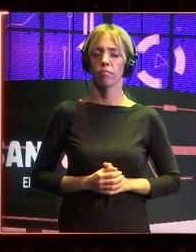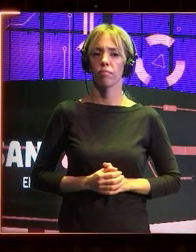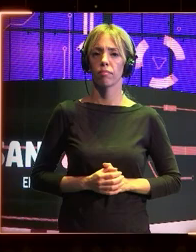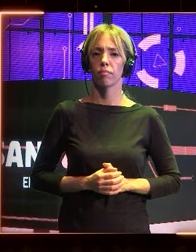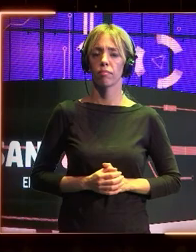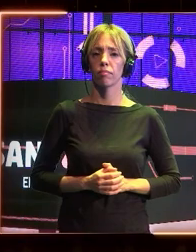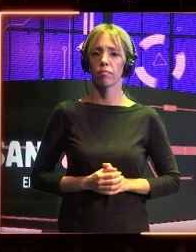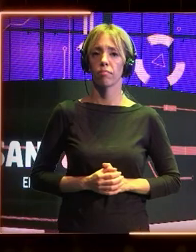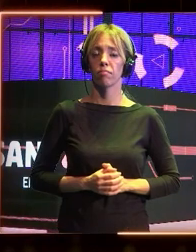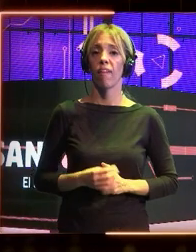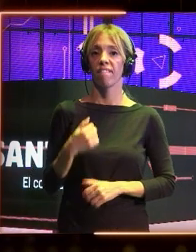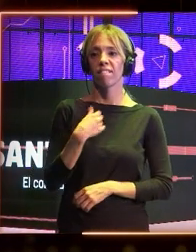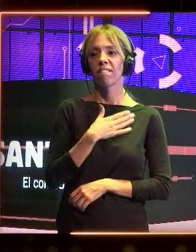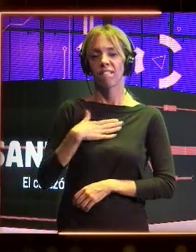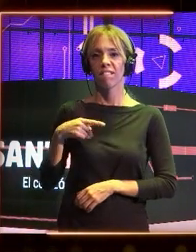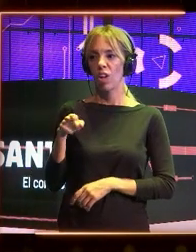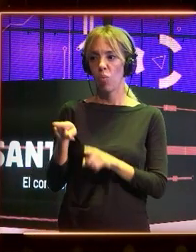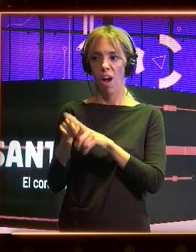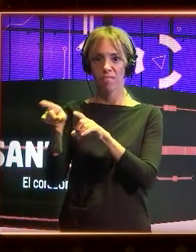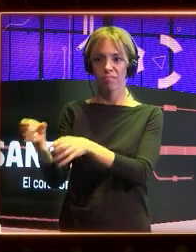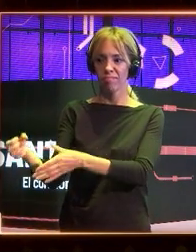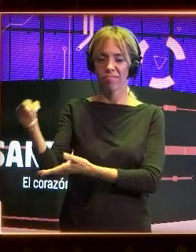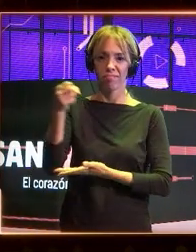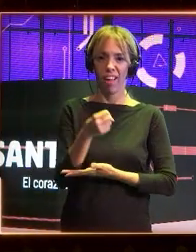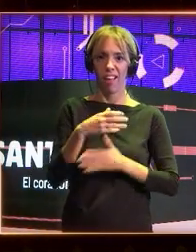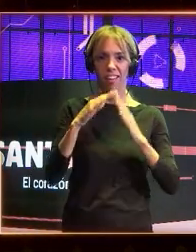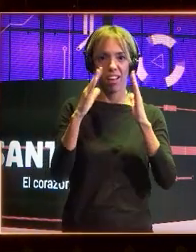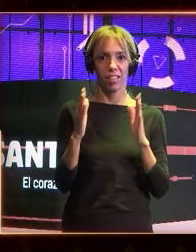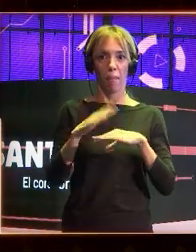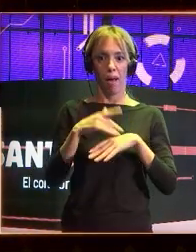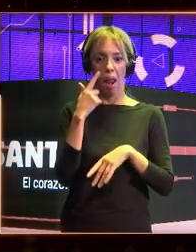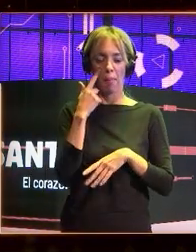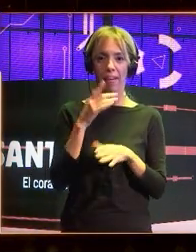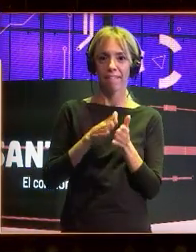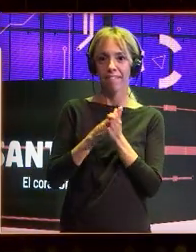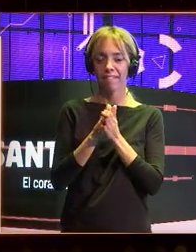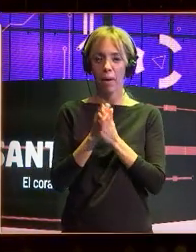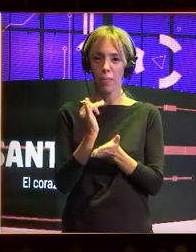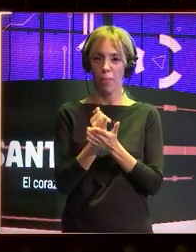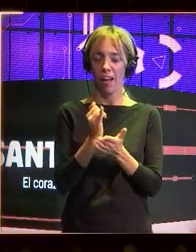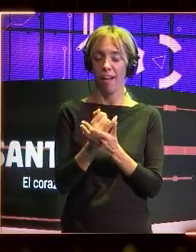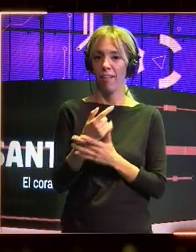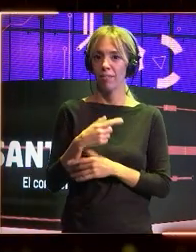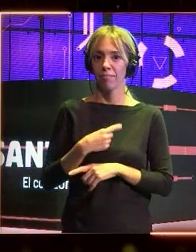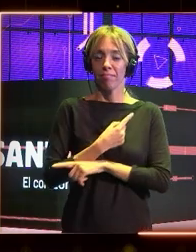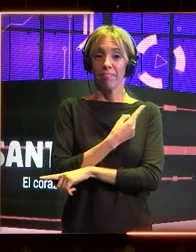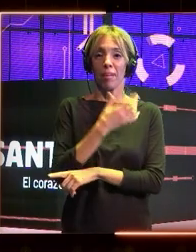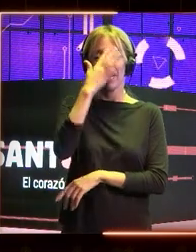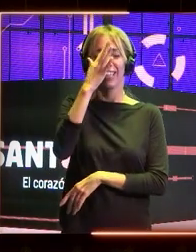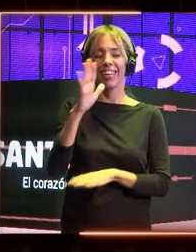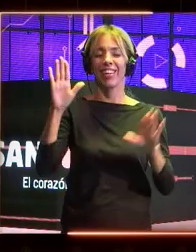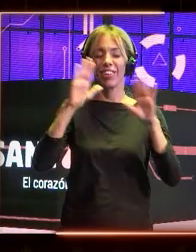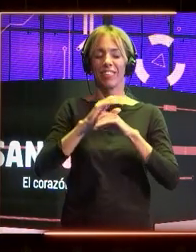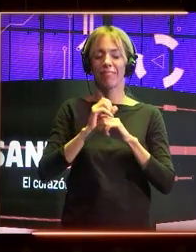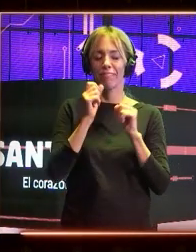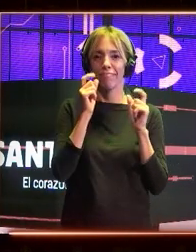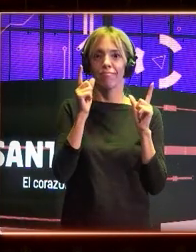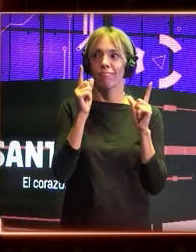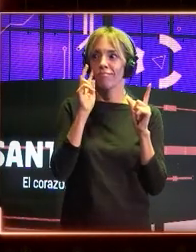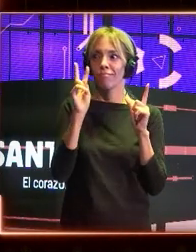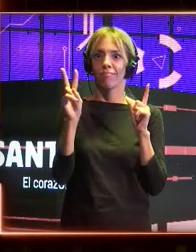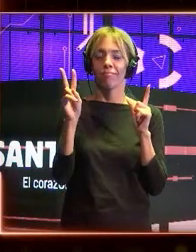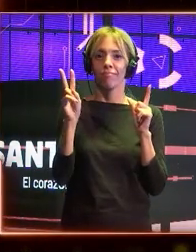quién querría tener uno de estos en casa para hacerla inquietante por la noche encontrarte al robot ahí haciéndote los